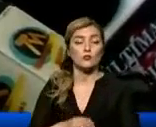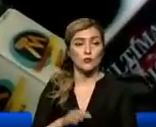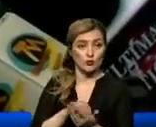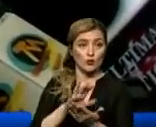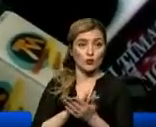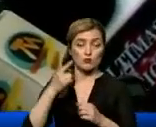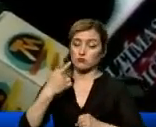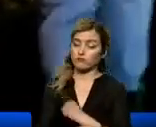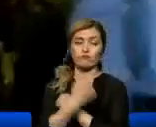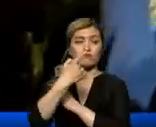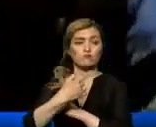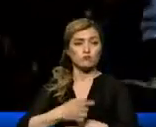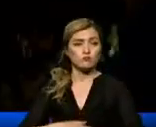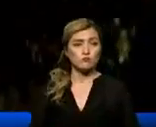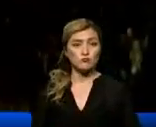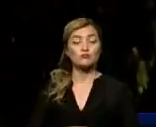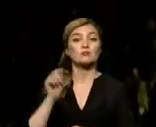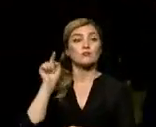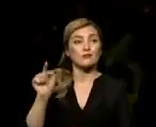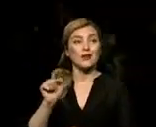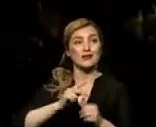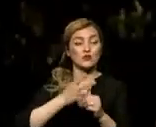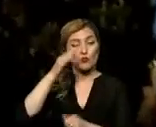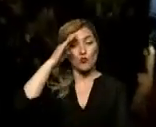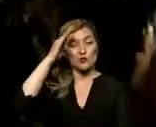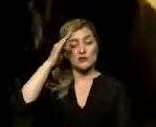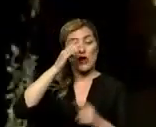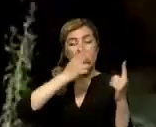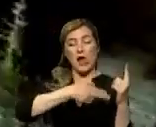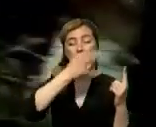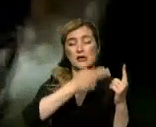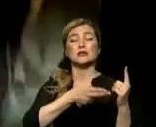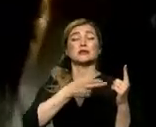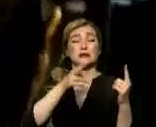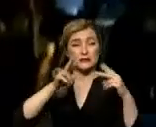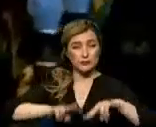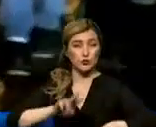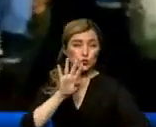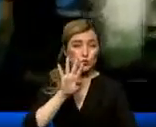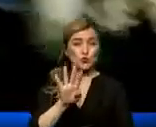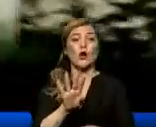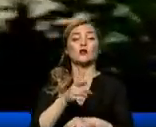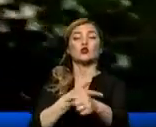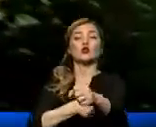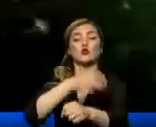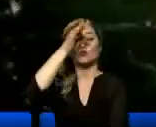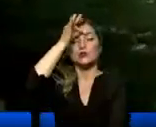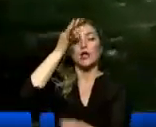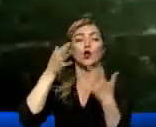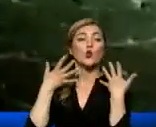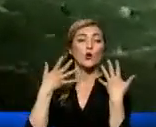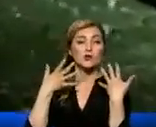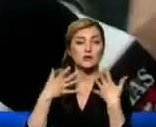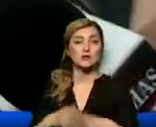aplique la más dura de las sanciones un segundo agente también fue alcanzado por las balas y ahora se recupera en el hospital de la policía en guayaquil